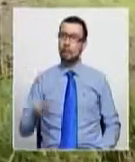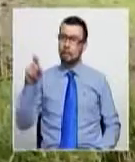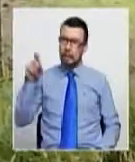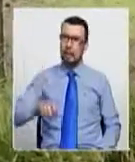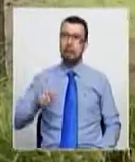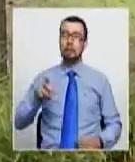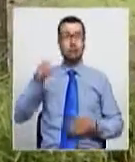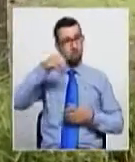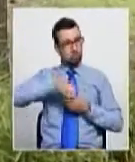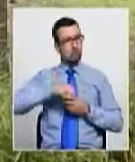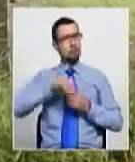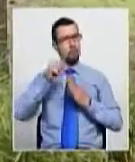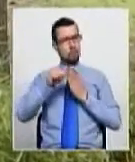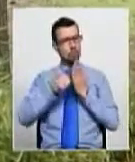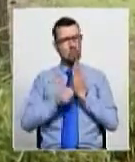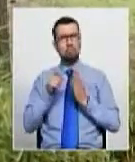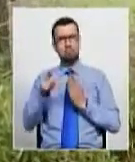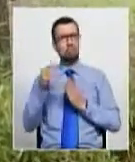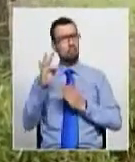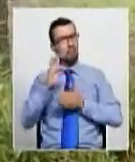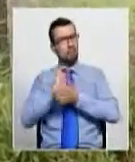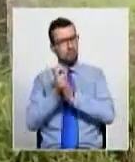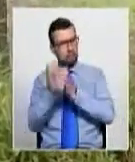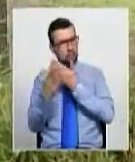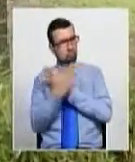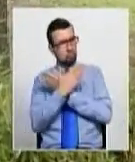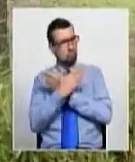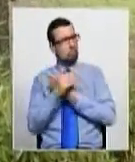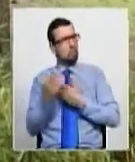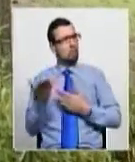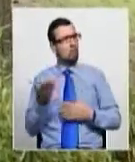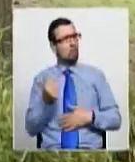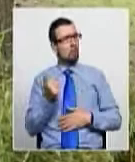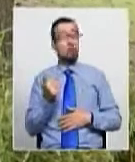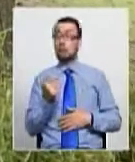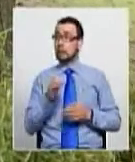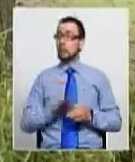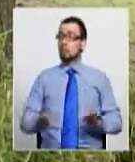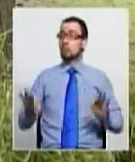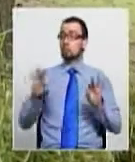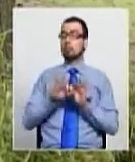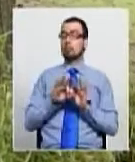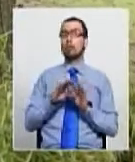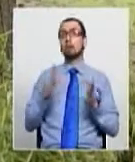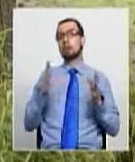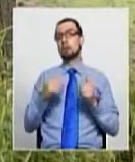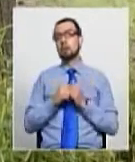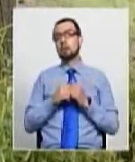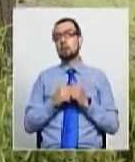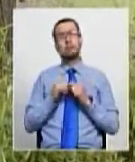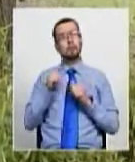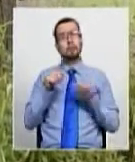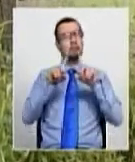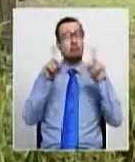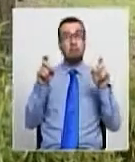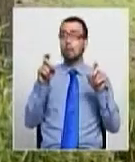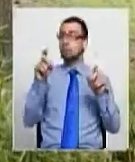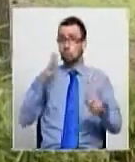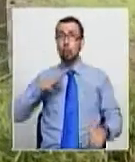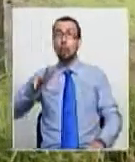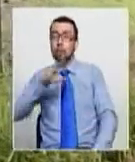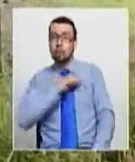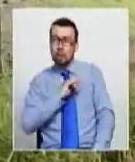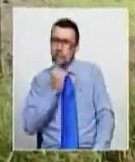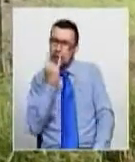en el programa the fame telephone frame si pienso que es importante pues es un tema que a todo mundo le interesa